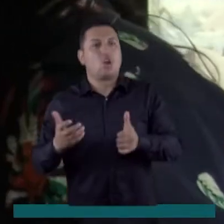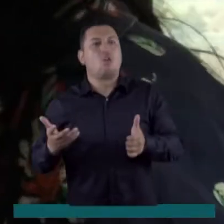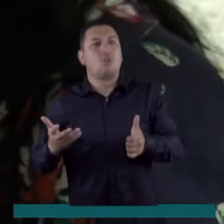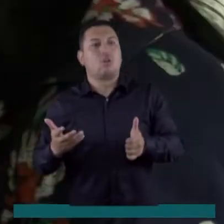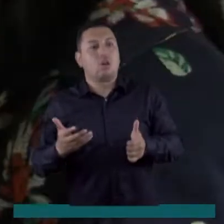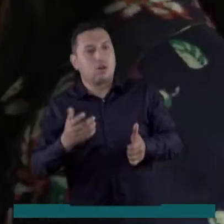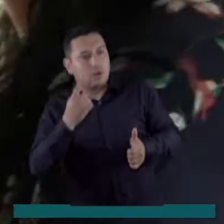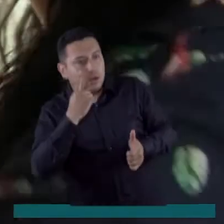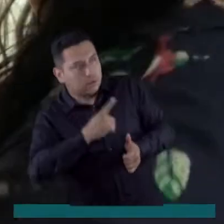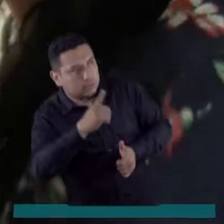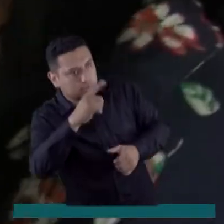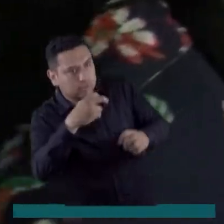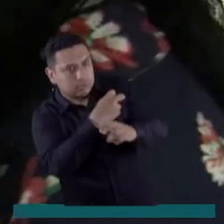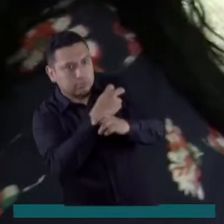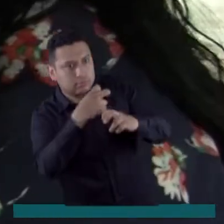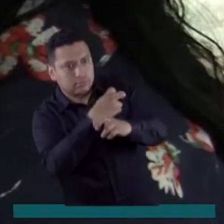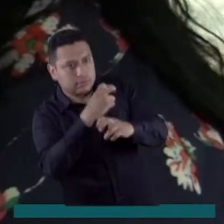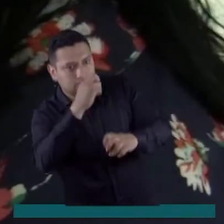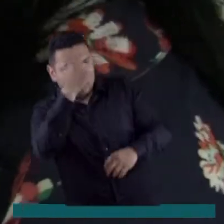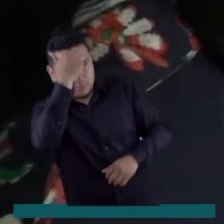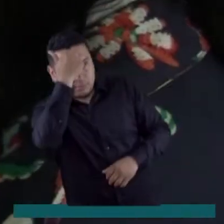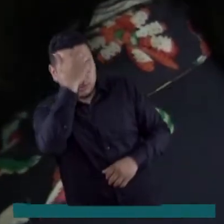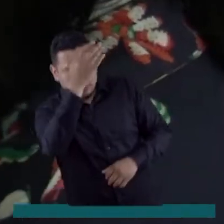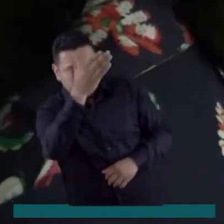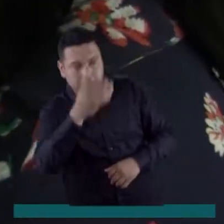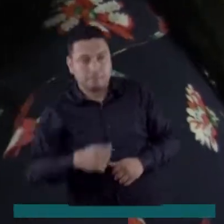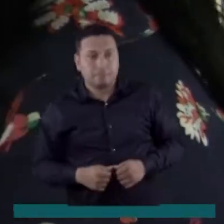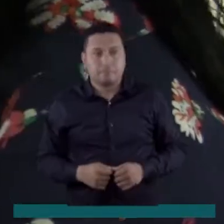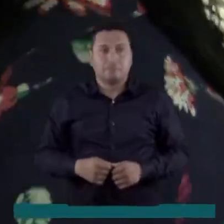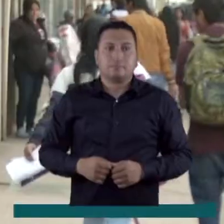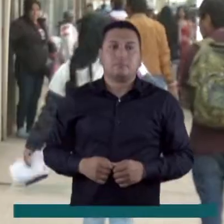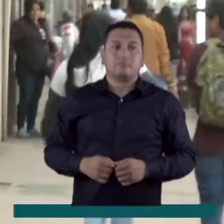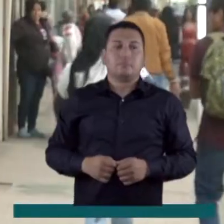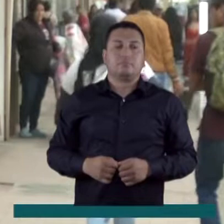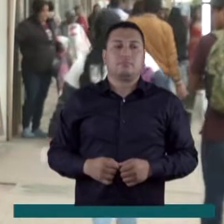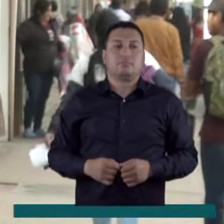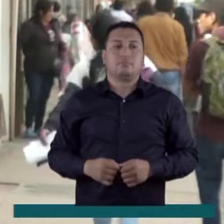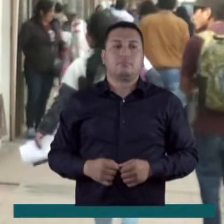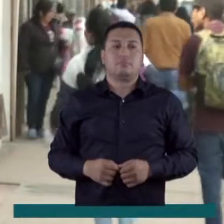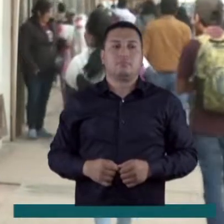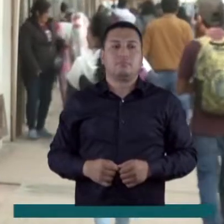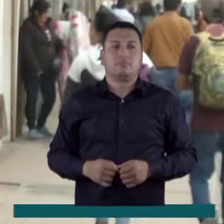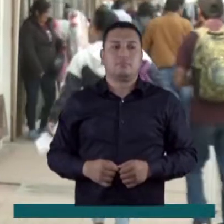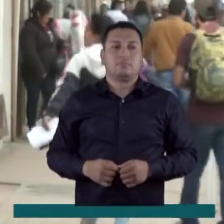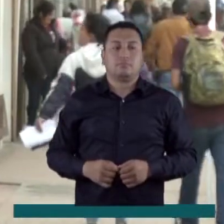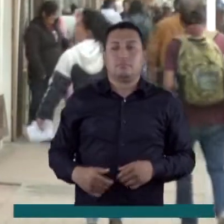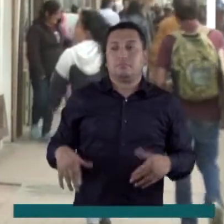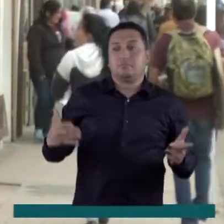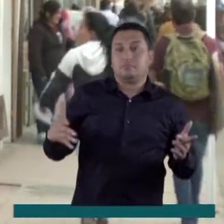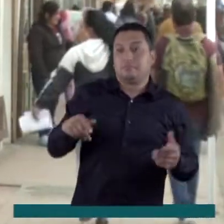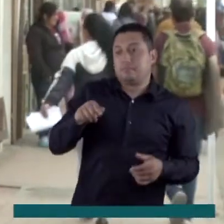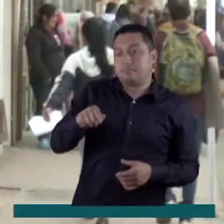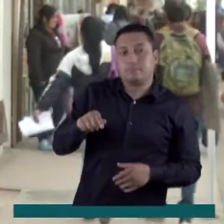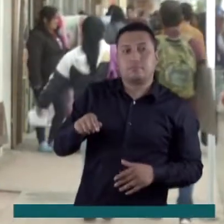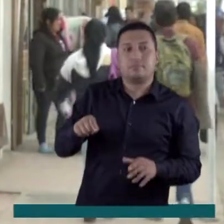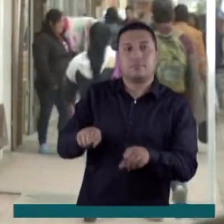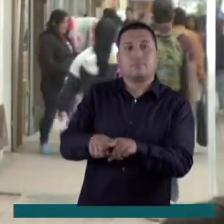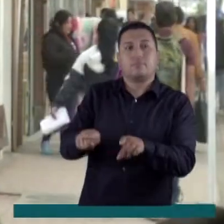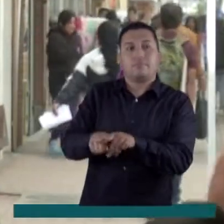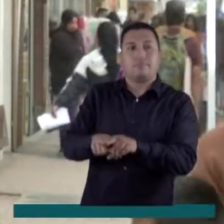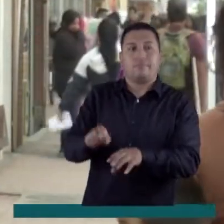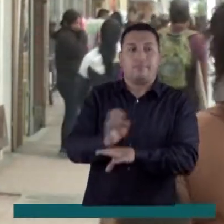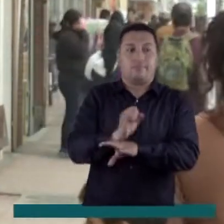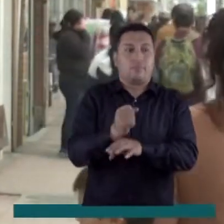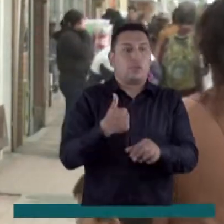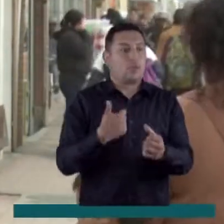transporte público. Vamos allí al parque principal, por favor. No coger el carro en los paraderos, taxis, porque pues se presenta, y